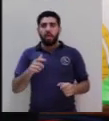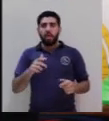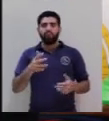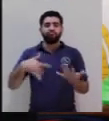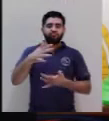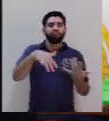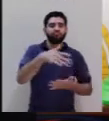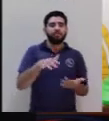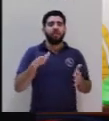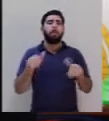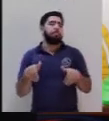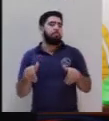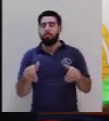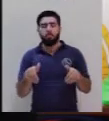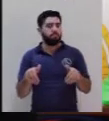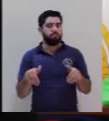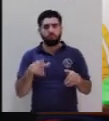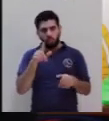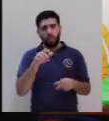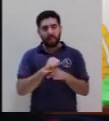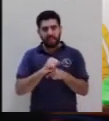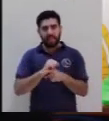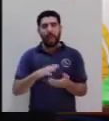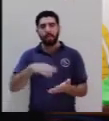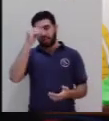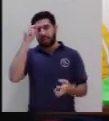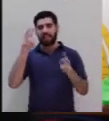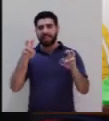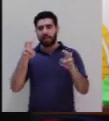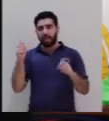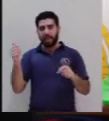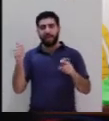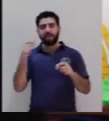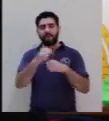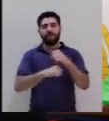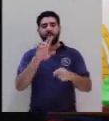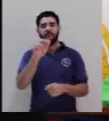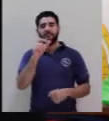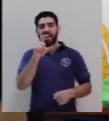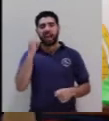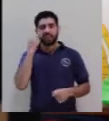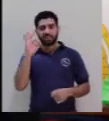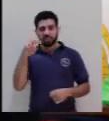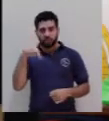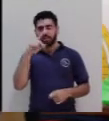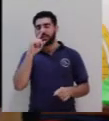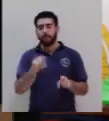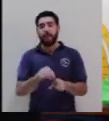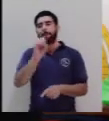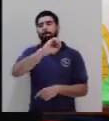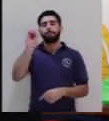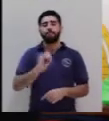hacer lo que hoy acabamos de aprender, fracción, porcentaje y descuento, ¿verdad? Y bueno, para finalizar, Renata, por